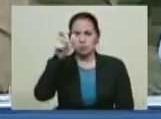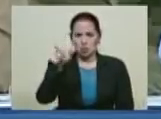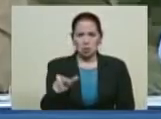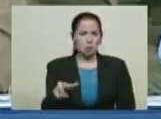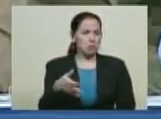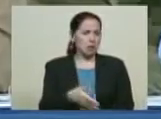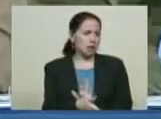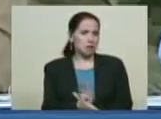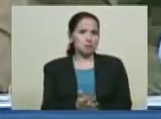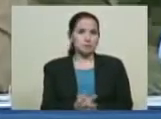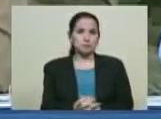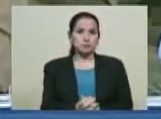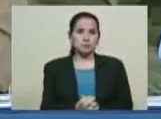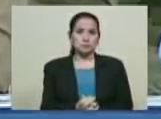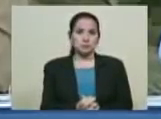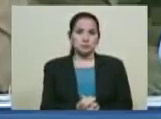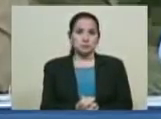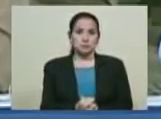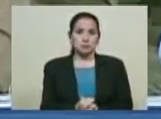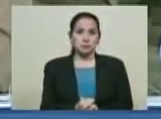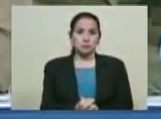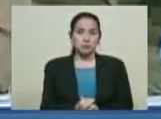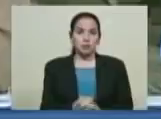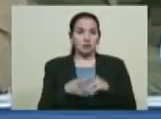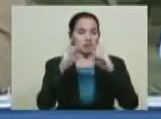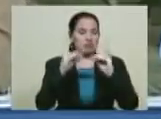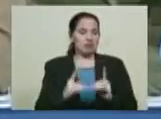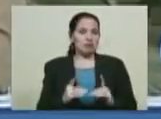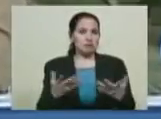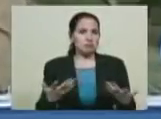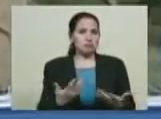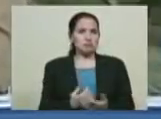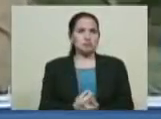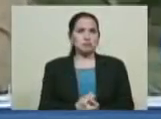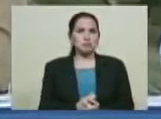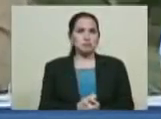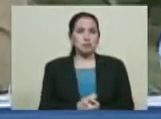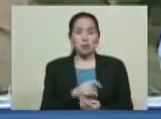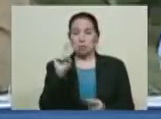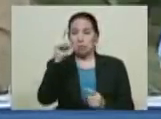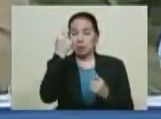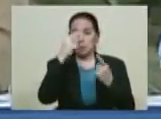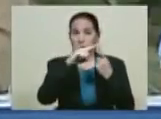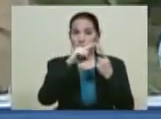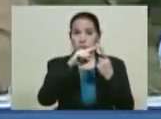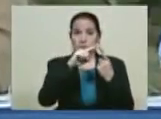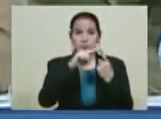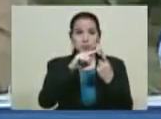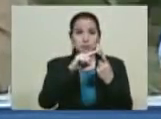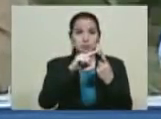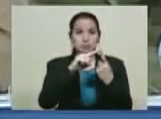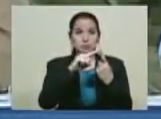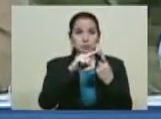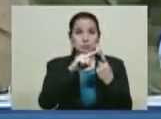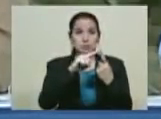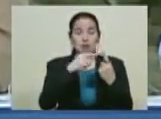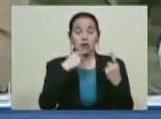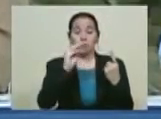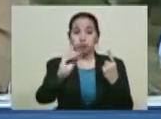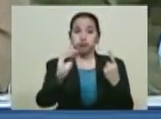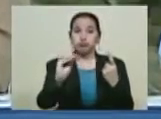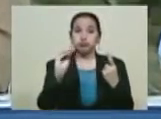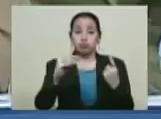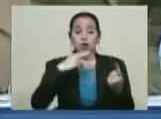Araguayán. Agenda al decisor. En primer lugar, se solicita